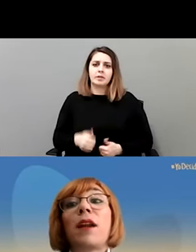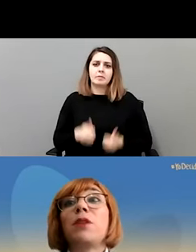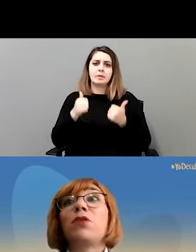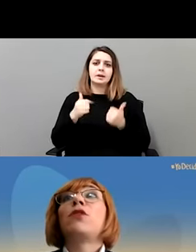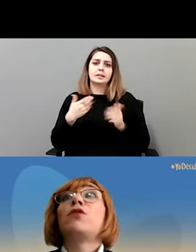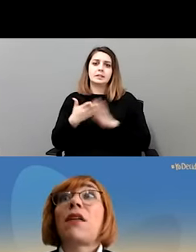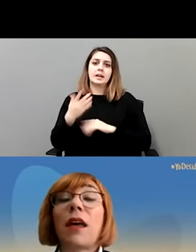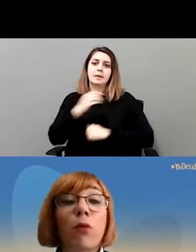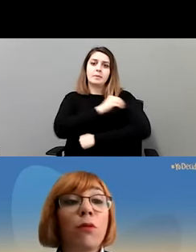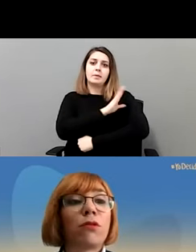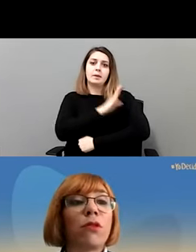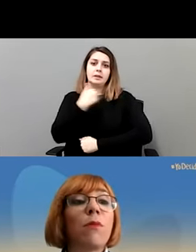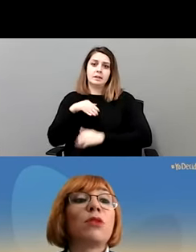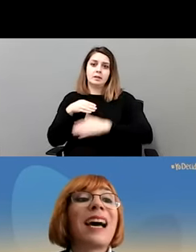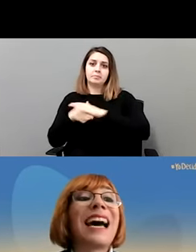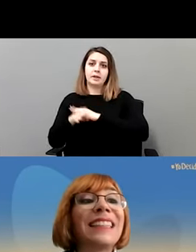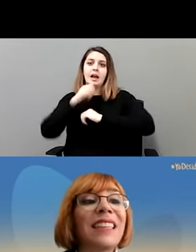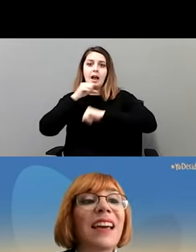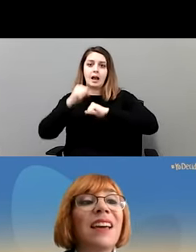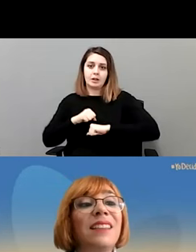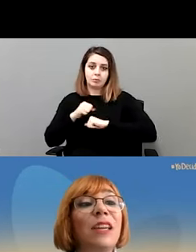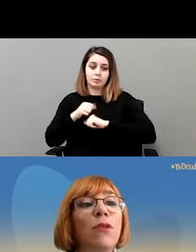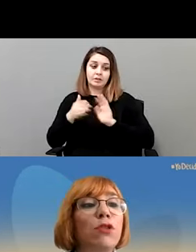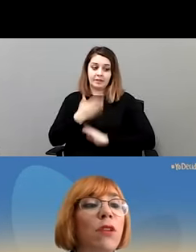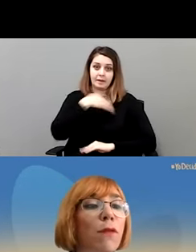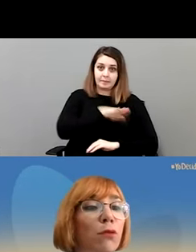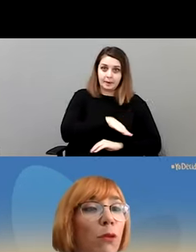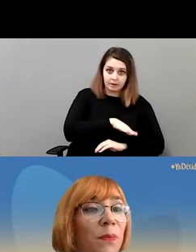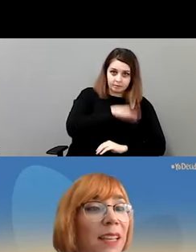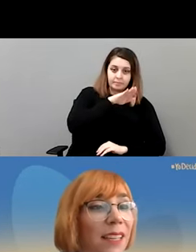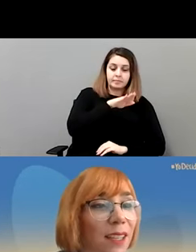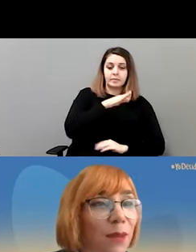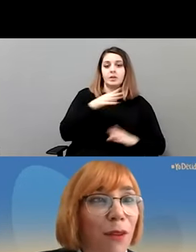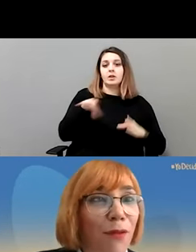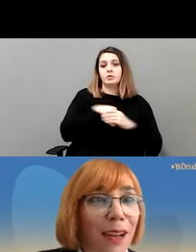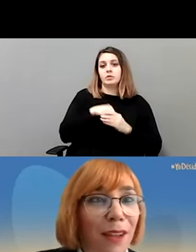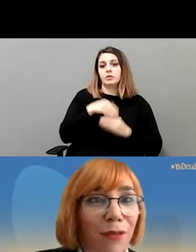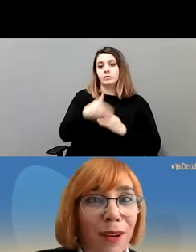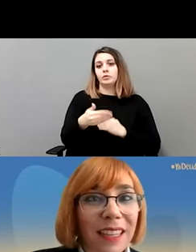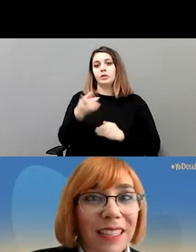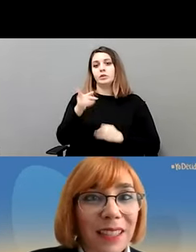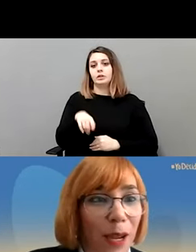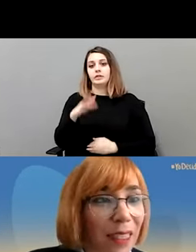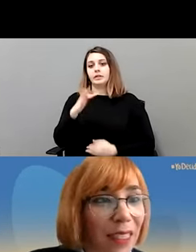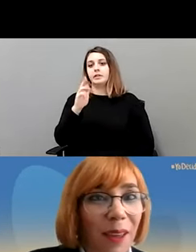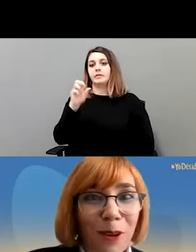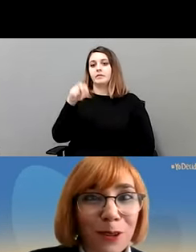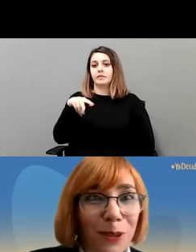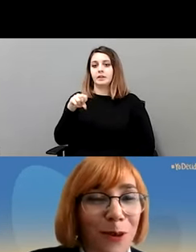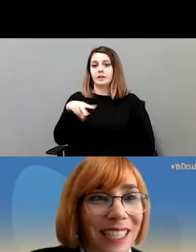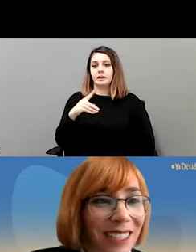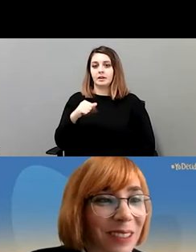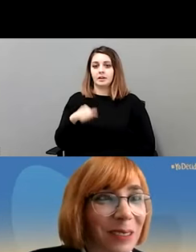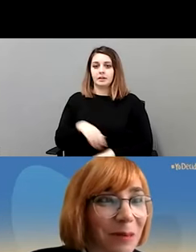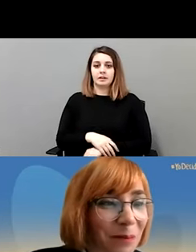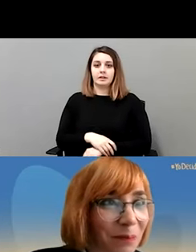que el empoderamiento cuando se hacen adultos, ¿no? Es una garantía de inclusión a futuro. Ya tenemos a Fernanda. Fernanda, si te parece, bueno,